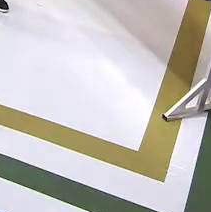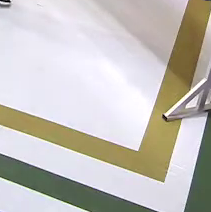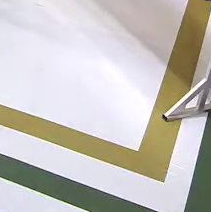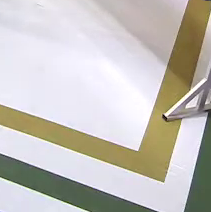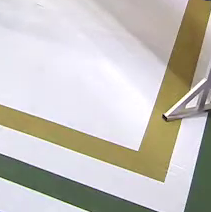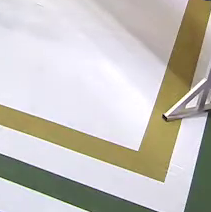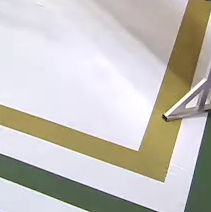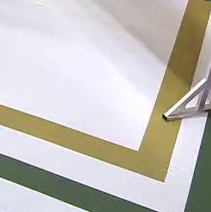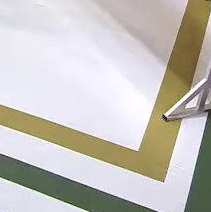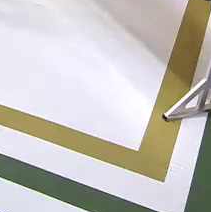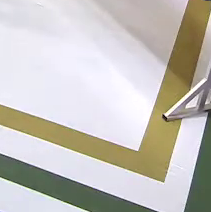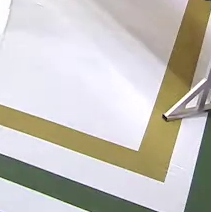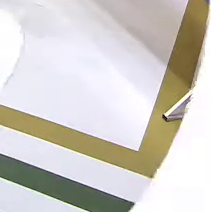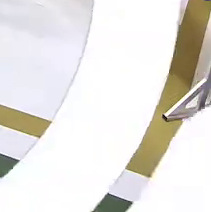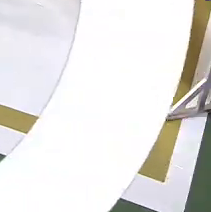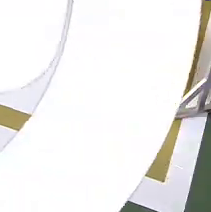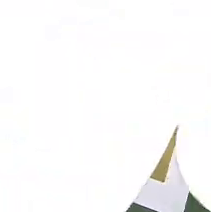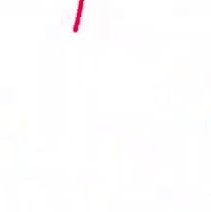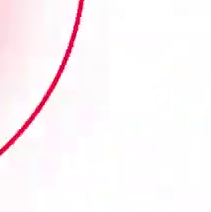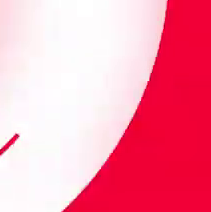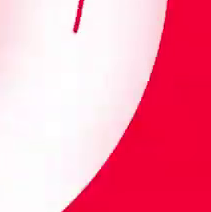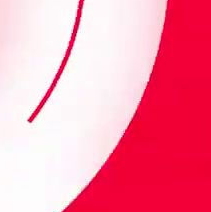huevos.